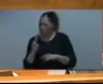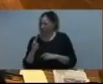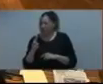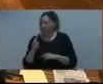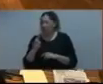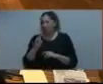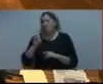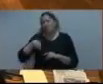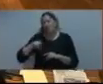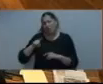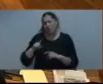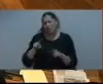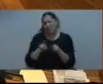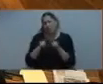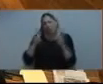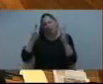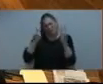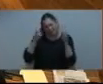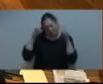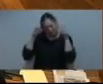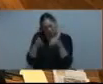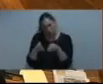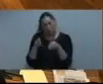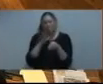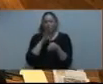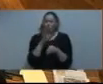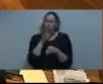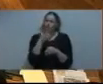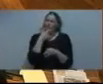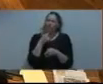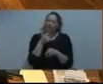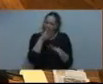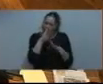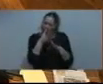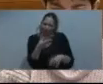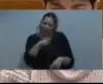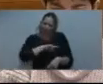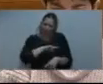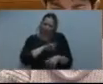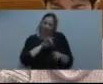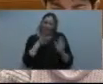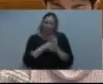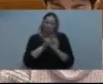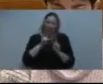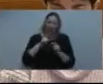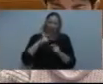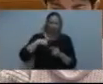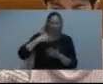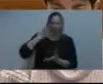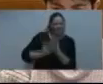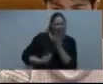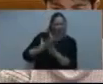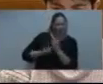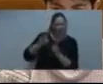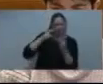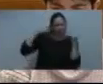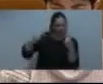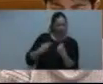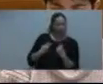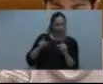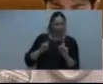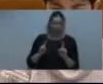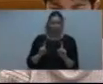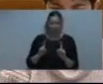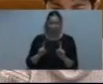rogaría que nos ciñéramos sí al tema, sí, porque es fácil acusar al de enfrente y no ver el defecto propio, ¿no? Entonces, a todos, consejero, Grupo Socialista, a los